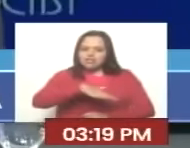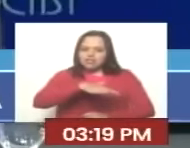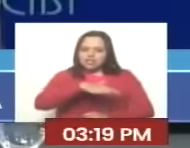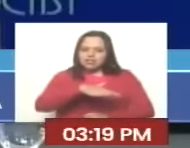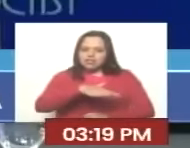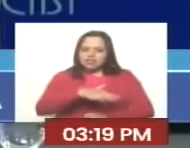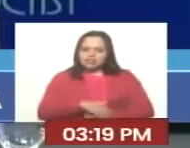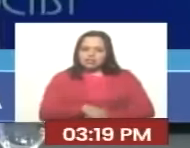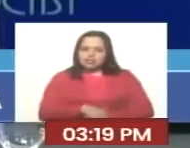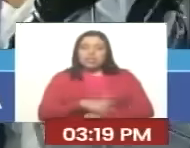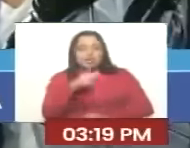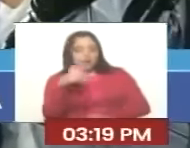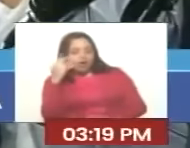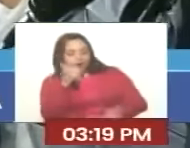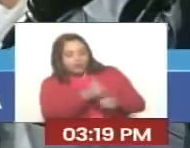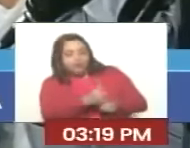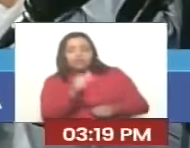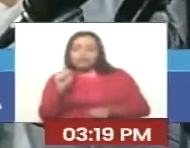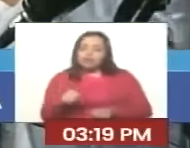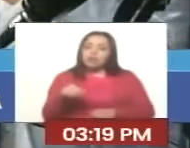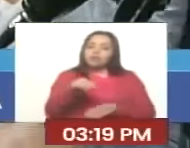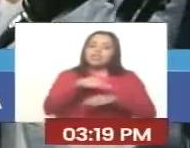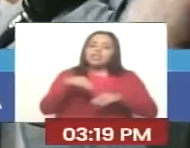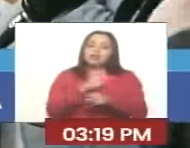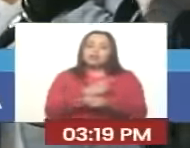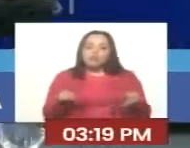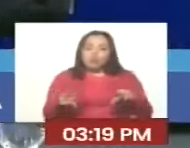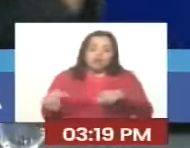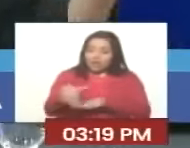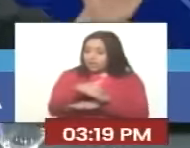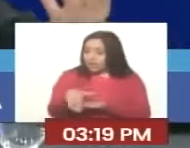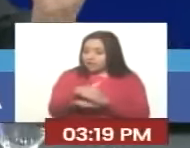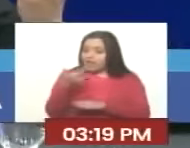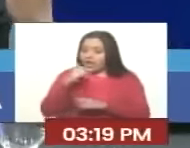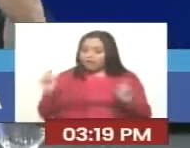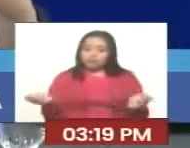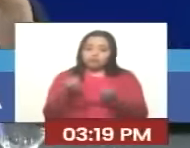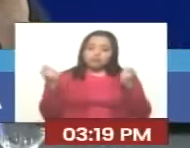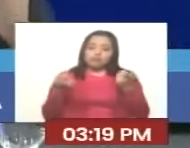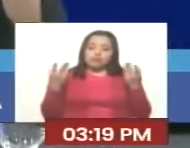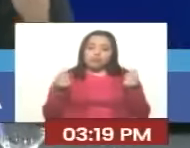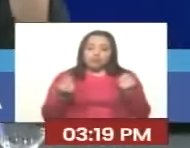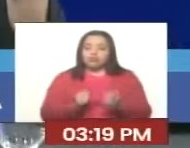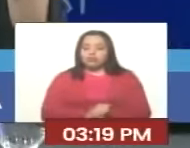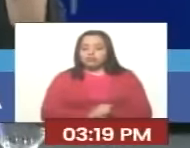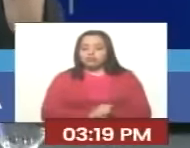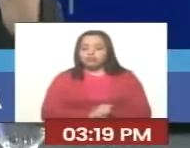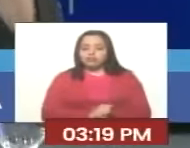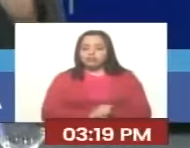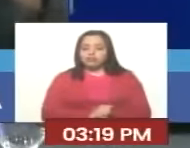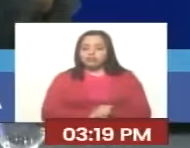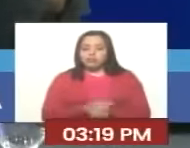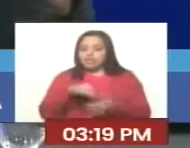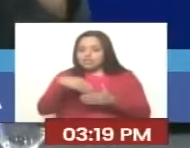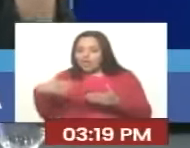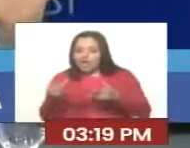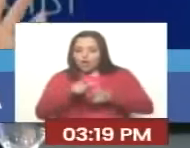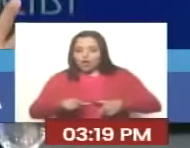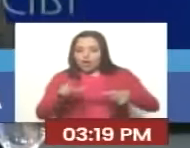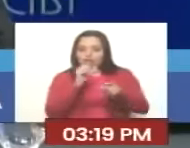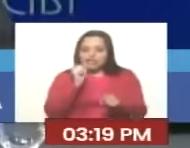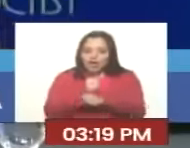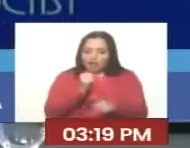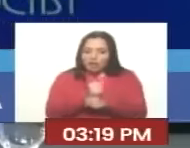está, además en la institución. Es un ministerio público en la calle que se ha popularizado, que sale de su oficina, área de confort,